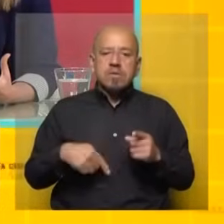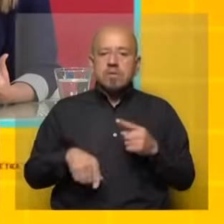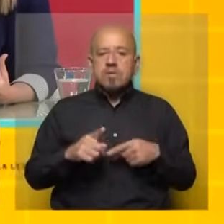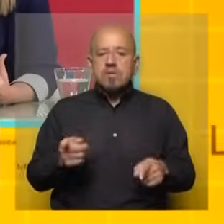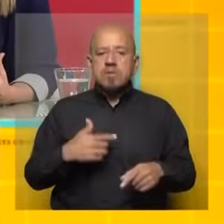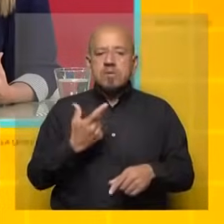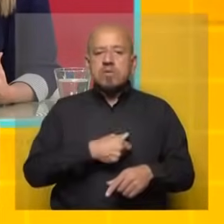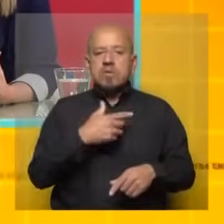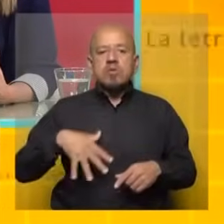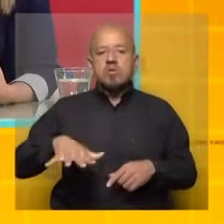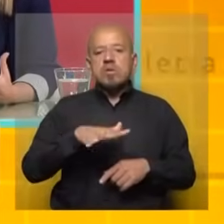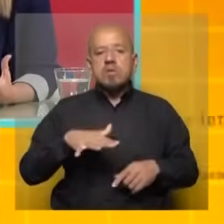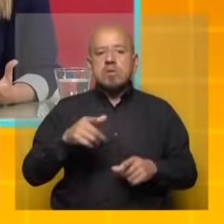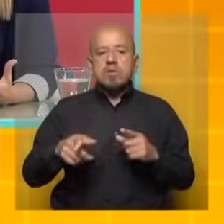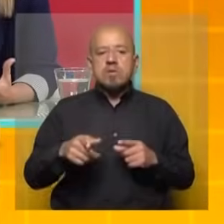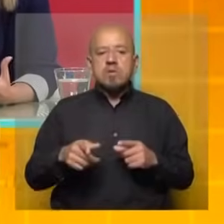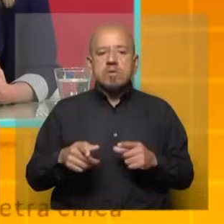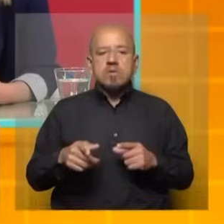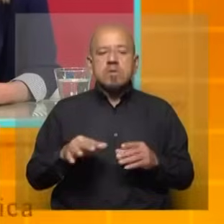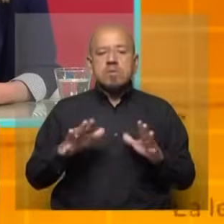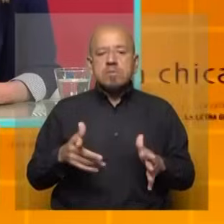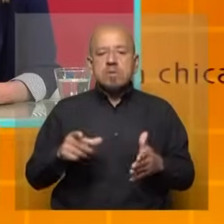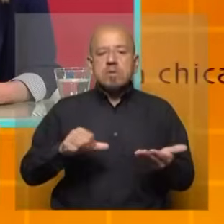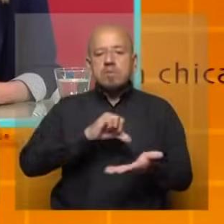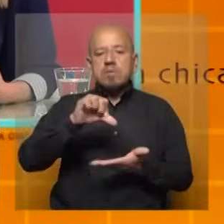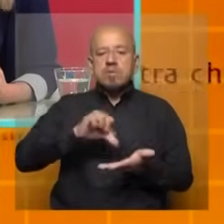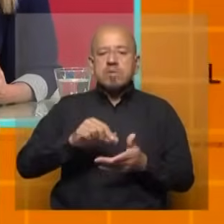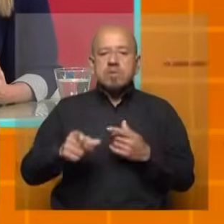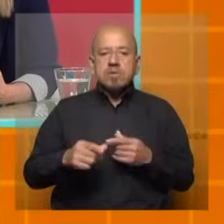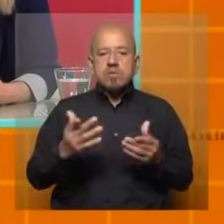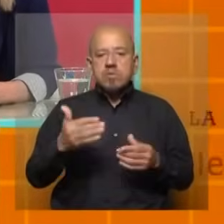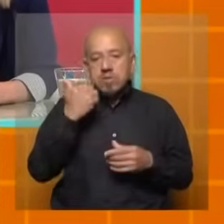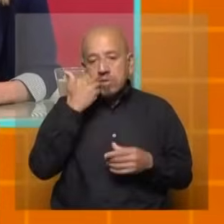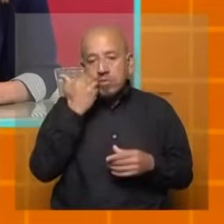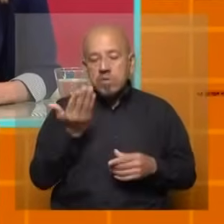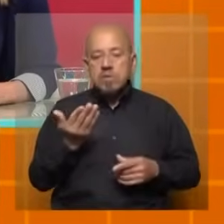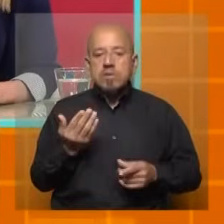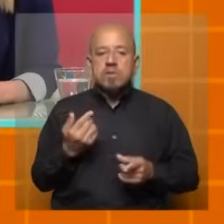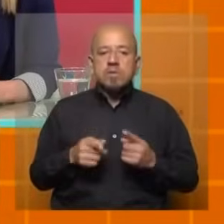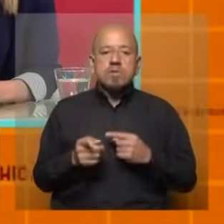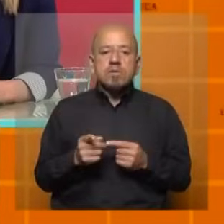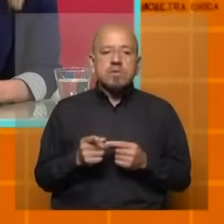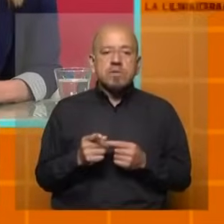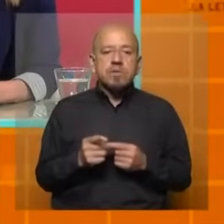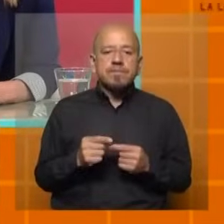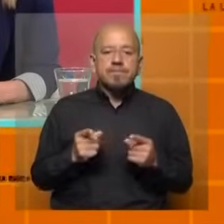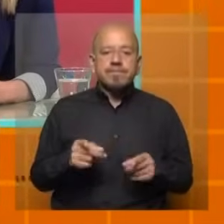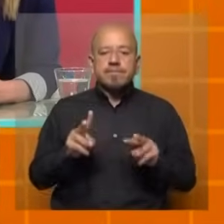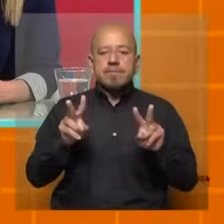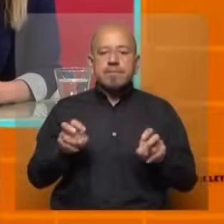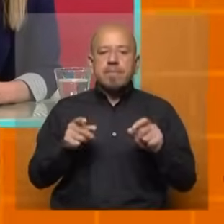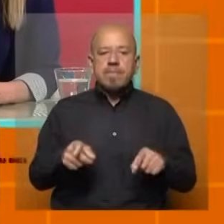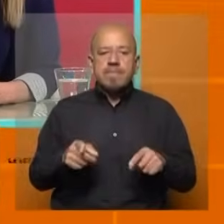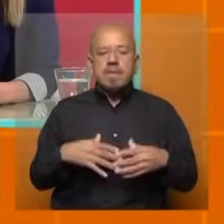de la sociedad enorme para el país y una vergüenza, ¿verdad? Esos temas son temas,